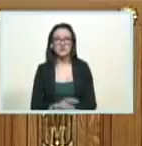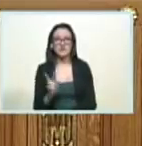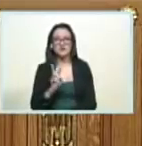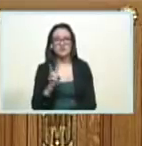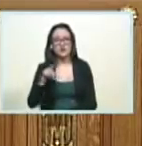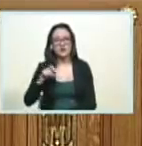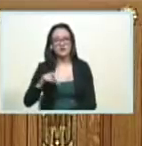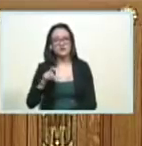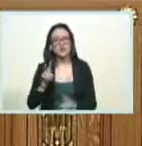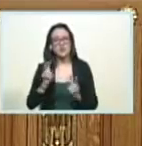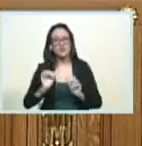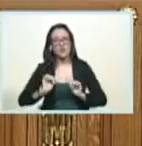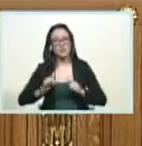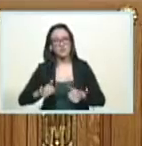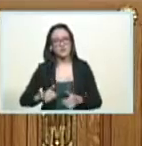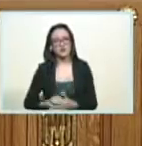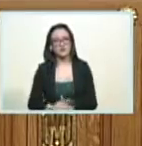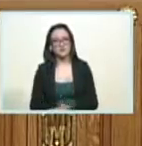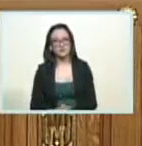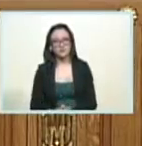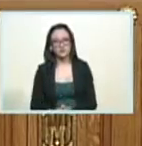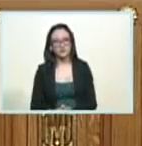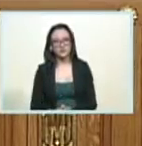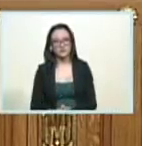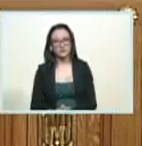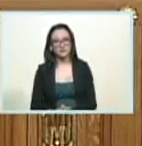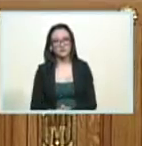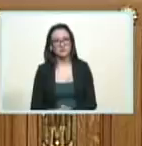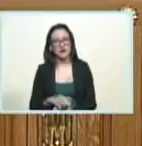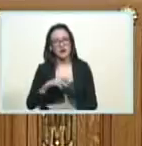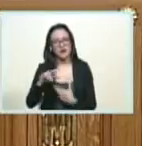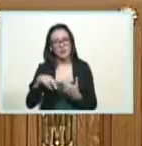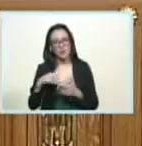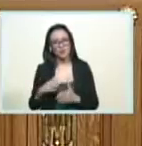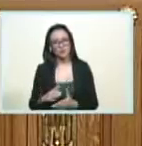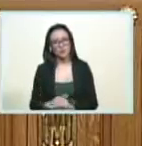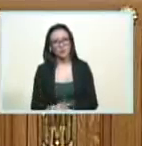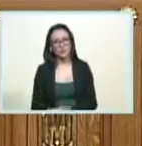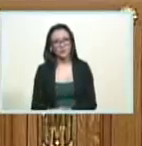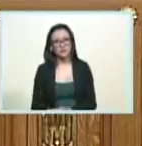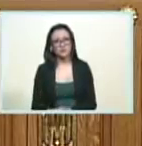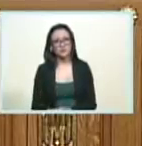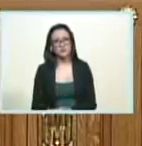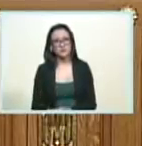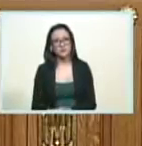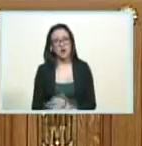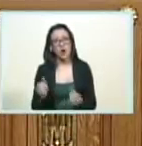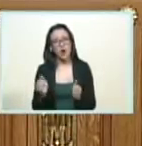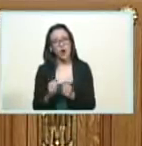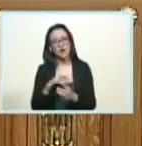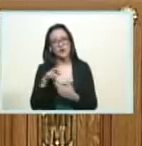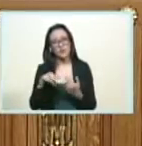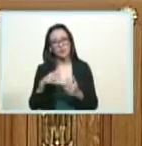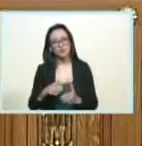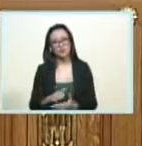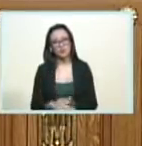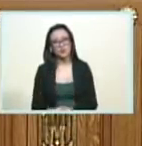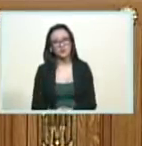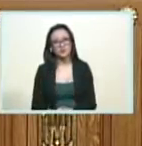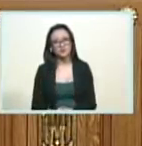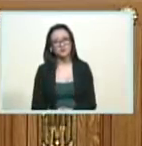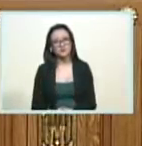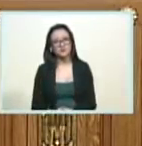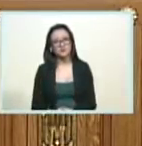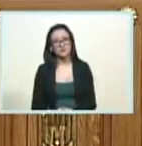Venezuela necesita un nuevo comienzo, en revolución, con revolución y